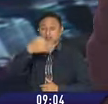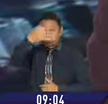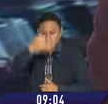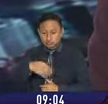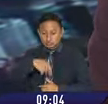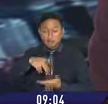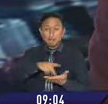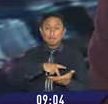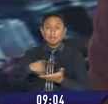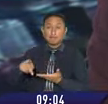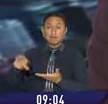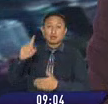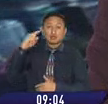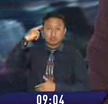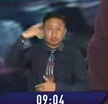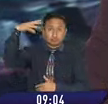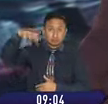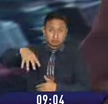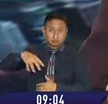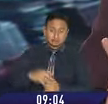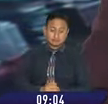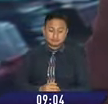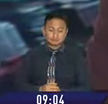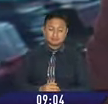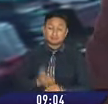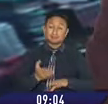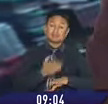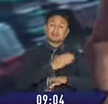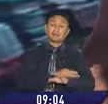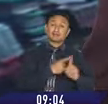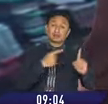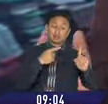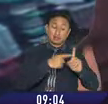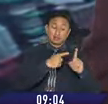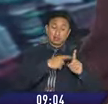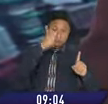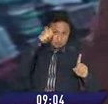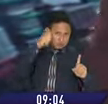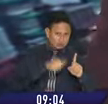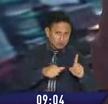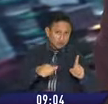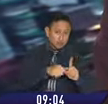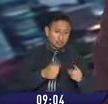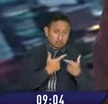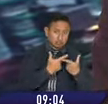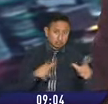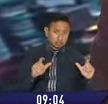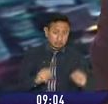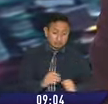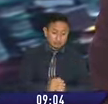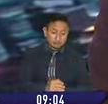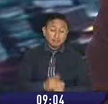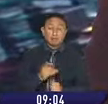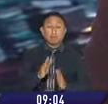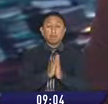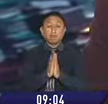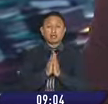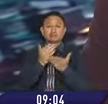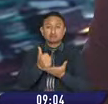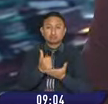la reparación integral al Estado ecuatoriano. Bravo, en días pasados, hay que recordar, recuperó su libertad tras acceder a